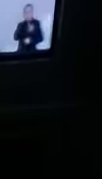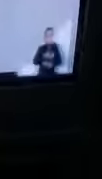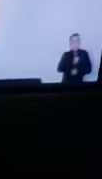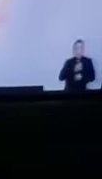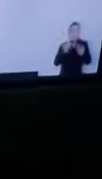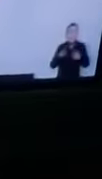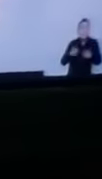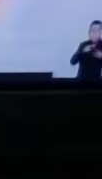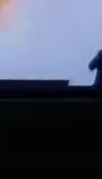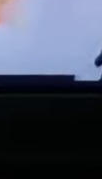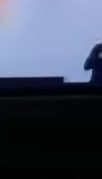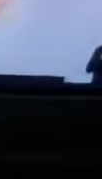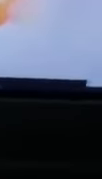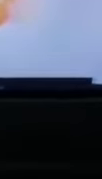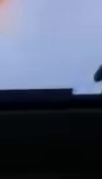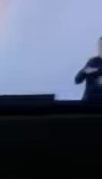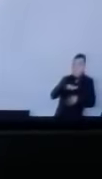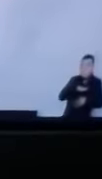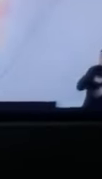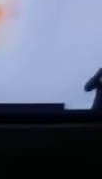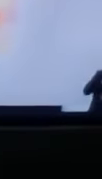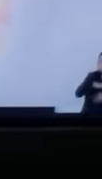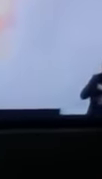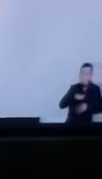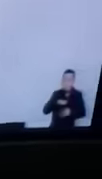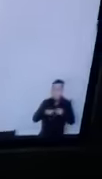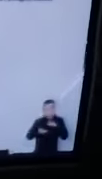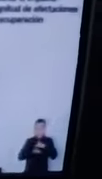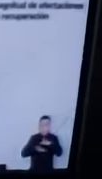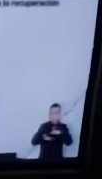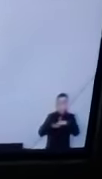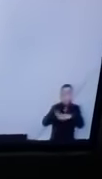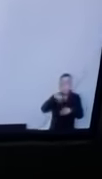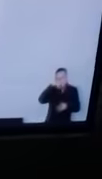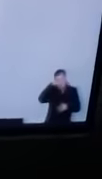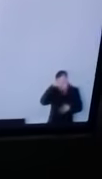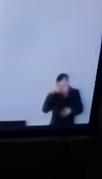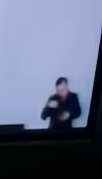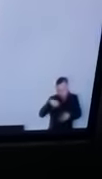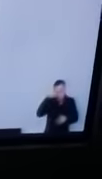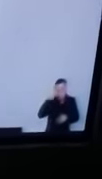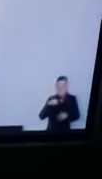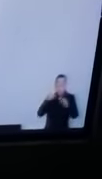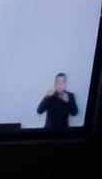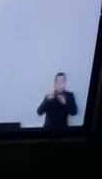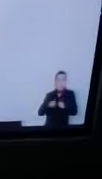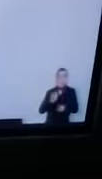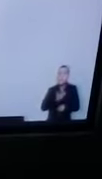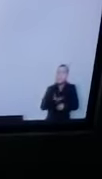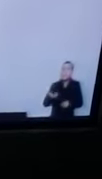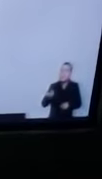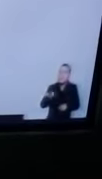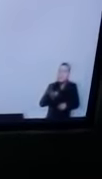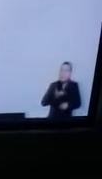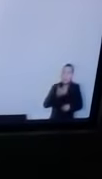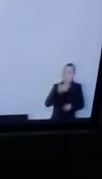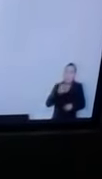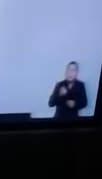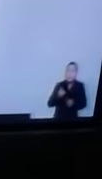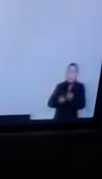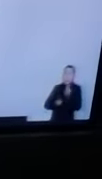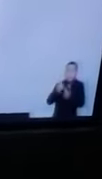considerando como base de trabajo, presidente, para poder evidentemente tocar esto, sobre todo, que tiene que ver con